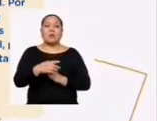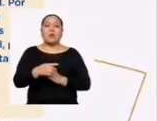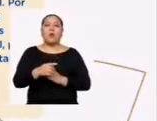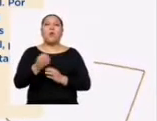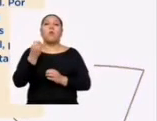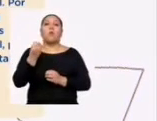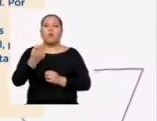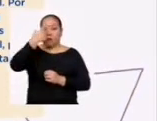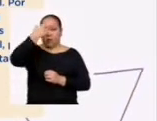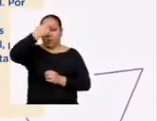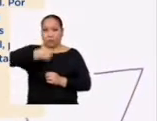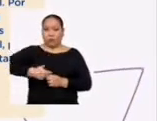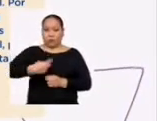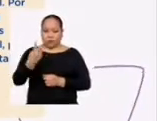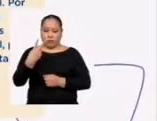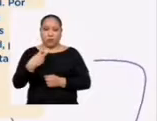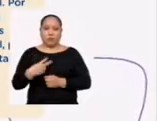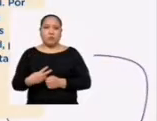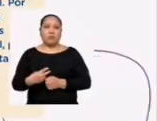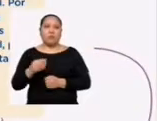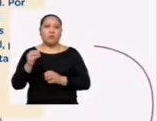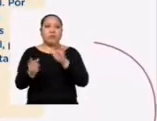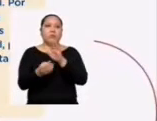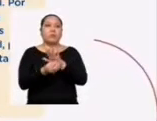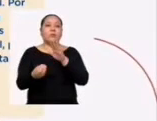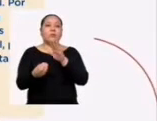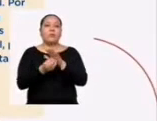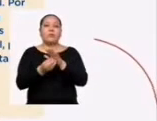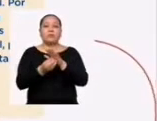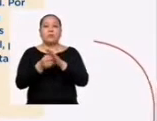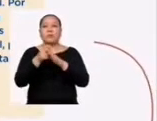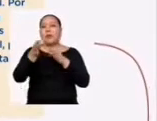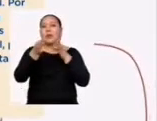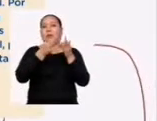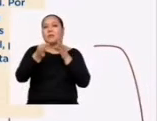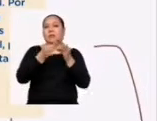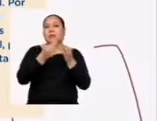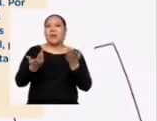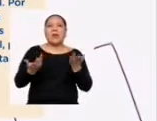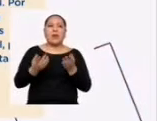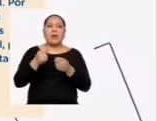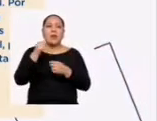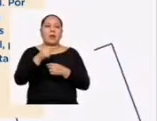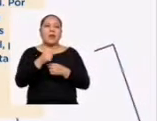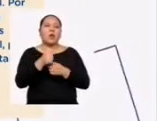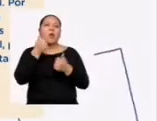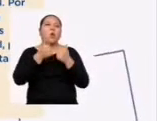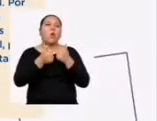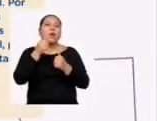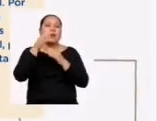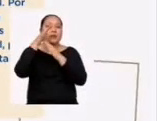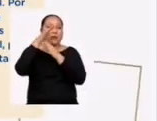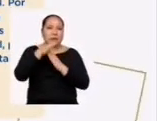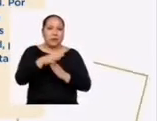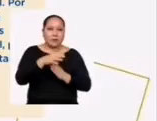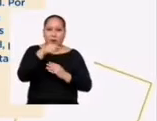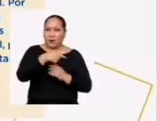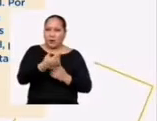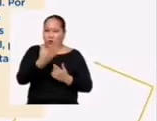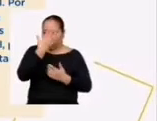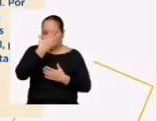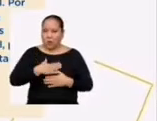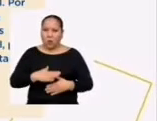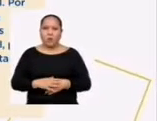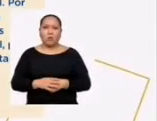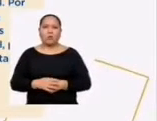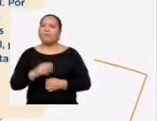aspecto físico. Además, podemos añadir una explicación de en qué consiste este tipo de discriminación. Me